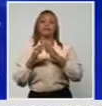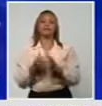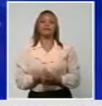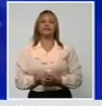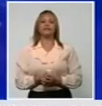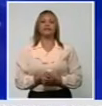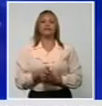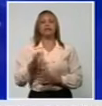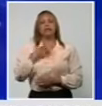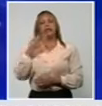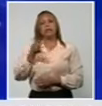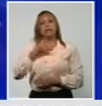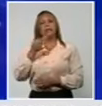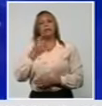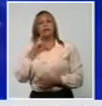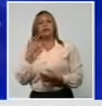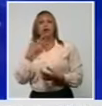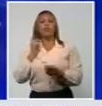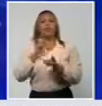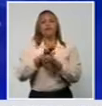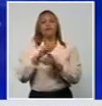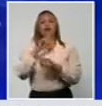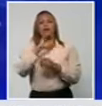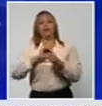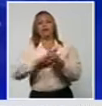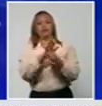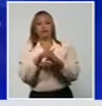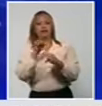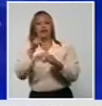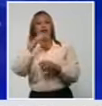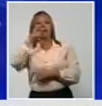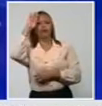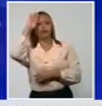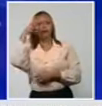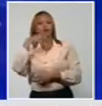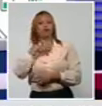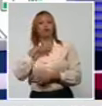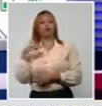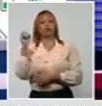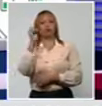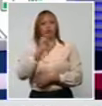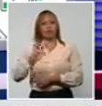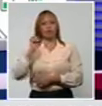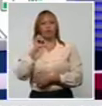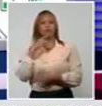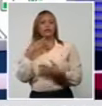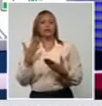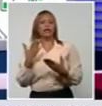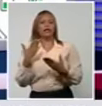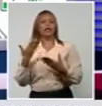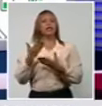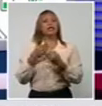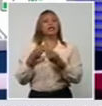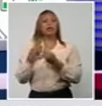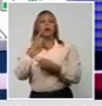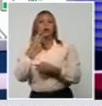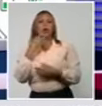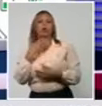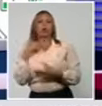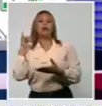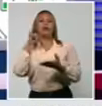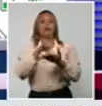cuando comenzaban los primeros casos de COVID-19 en nuestro país y que teníamos la oportunidad de constatar cómo en los aeropuertos cubanos, sobre todo en